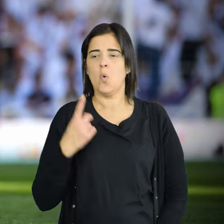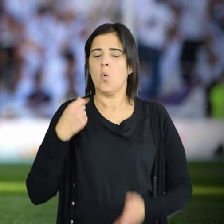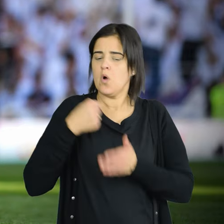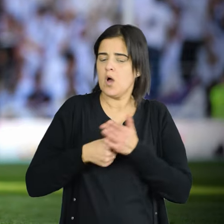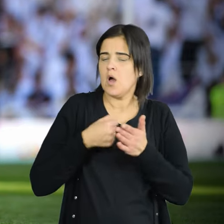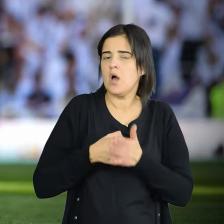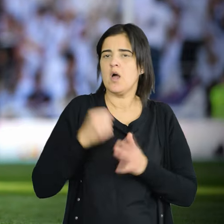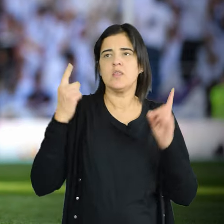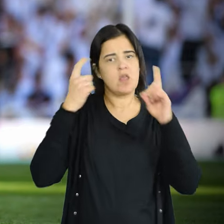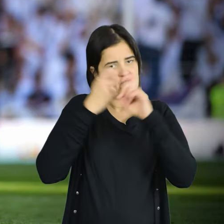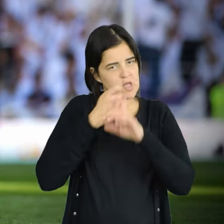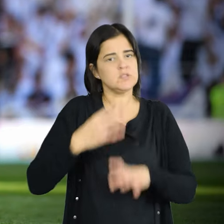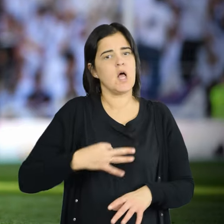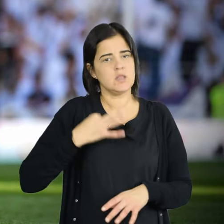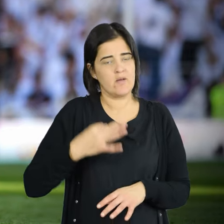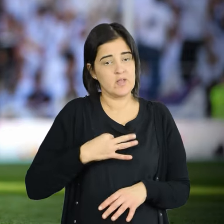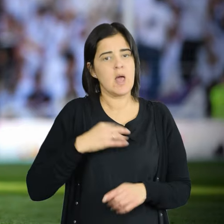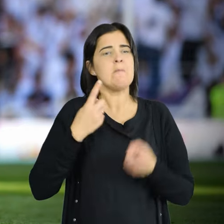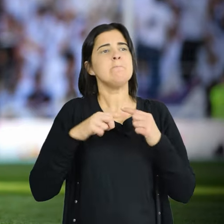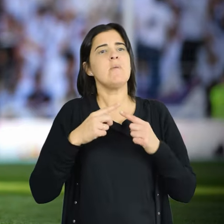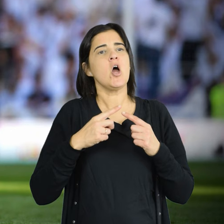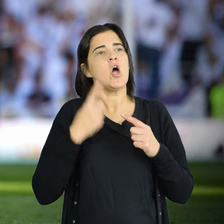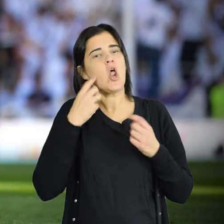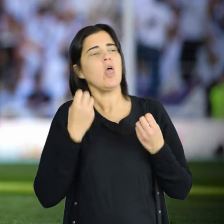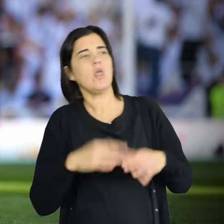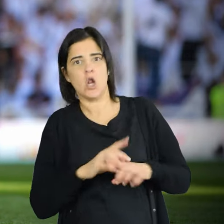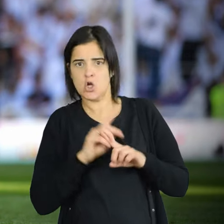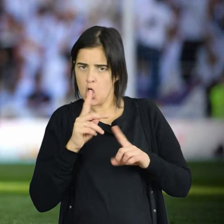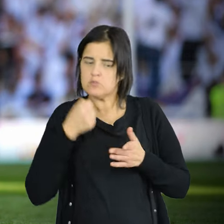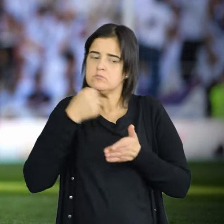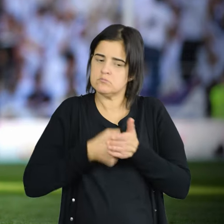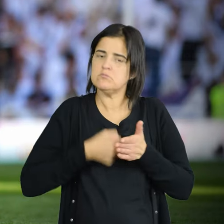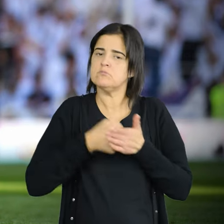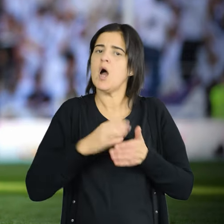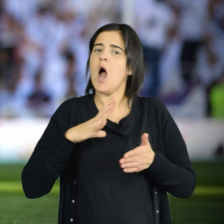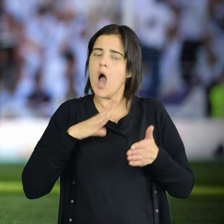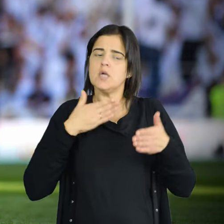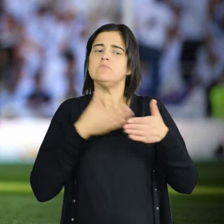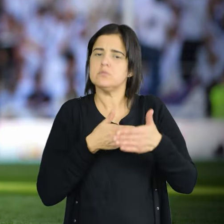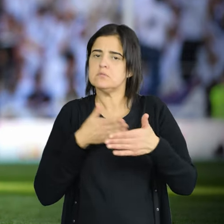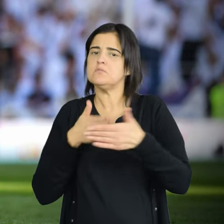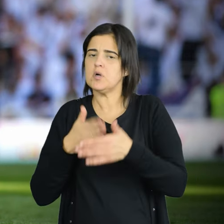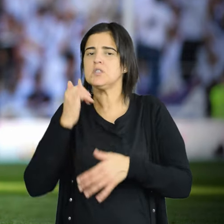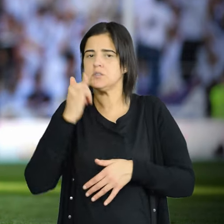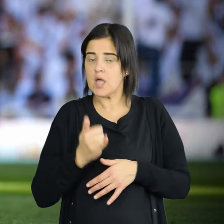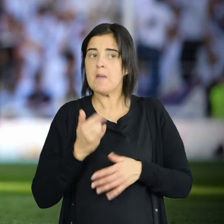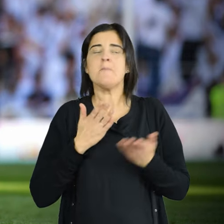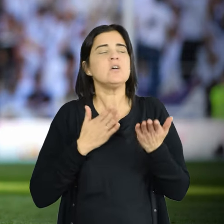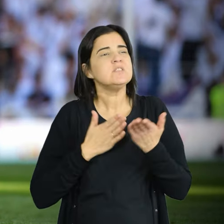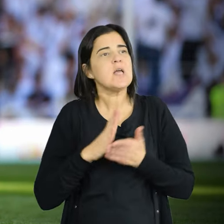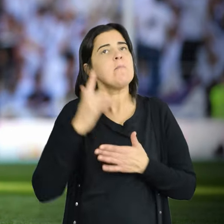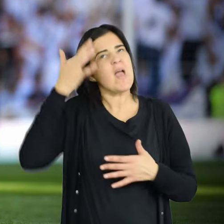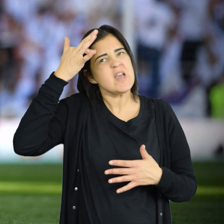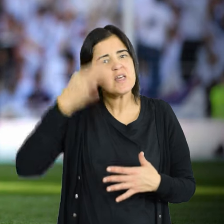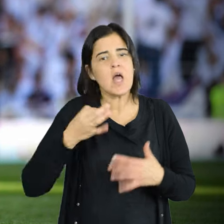tuve un camino difícil en la vida pero lo importante es no ceder hubo obstáculos Y altibajos pero